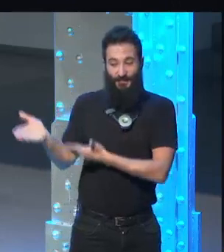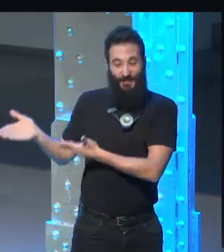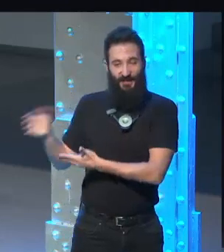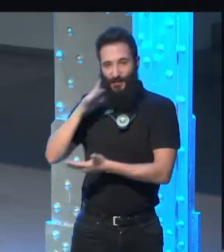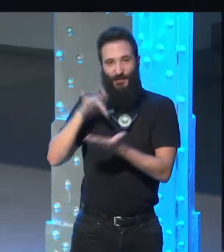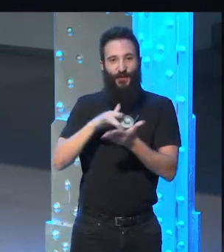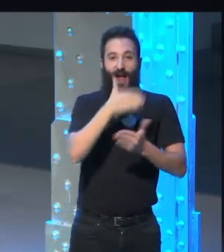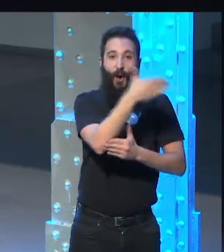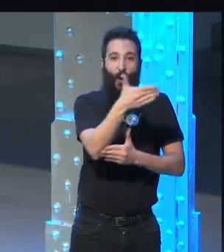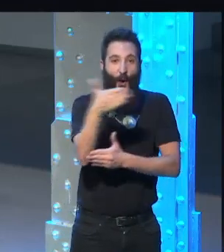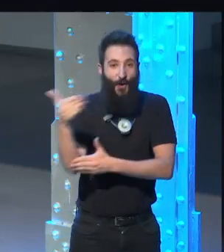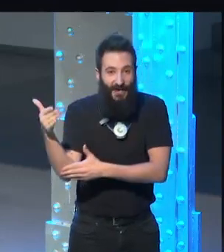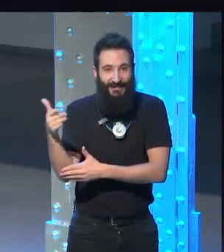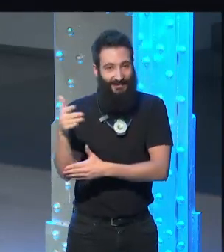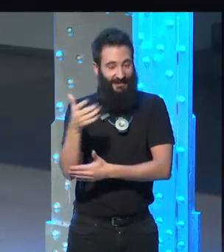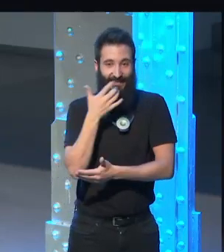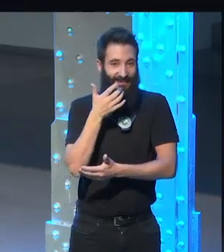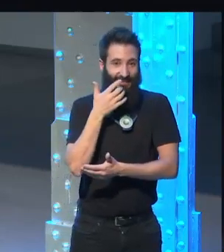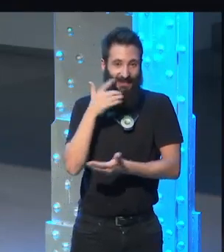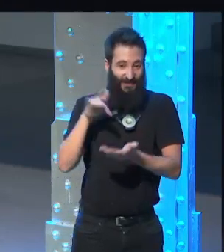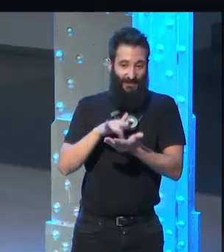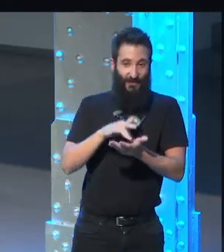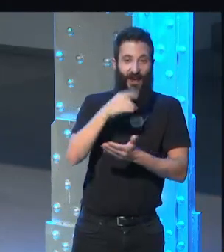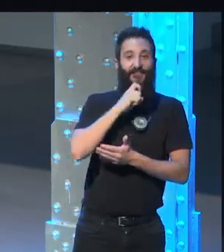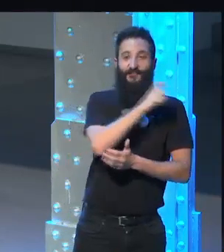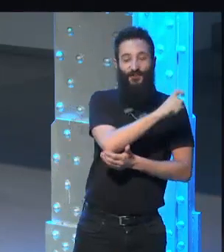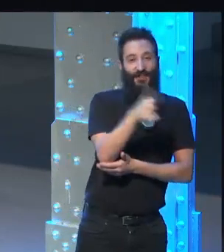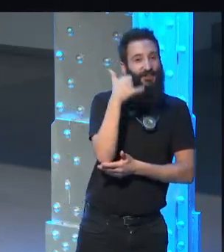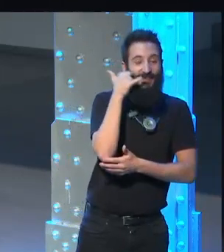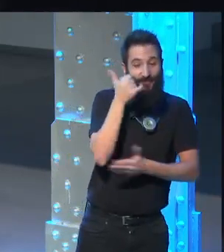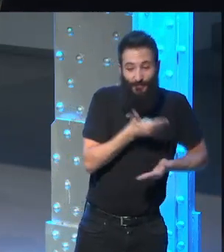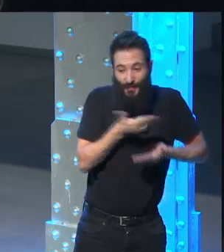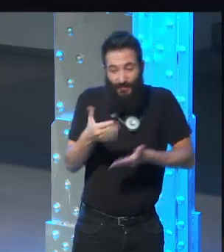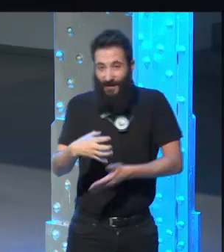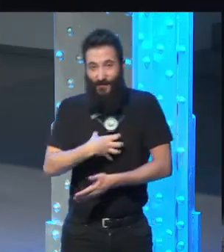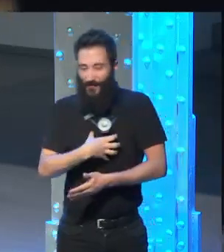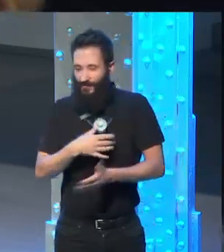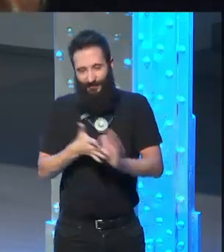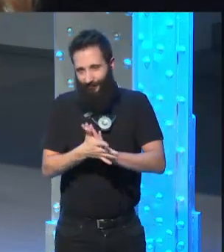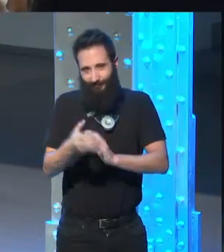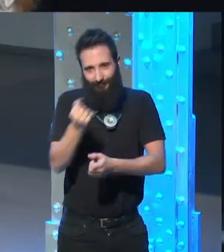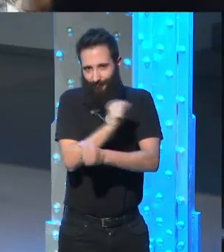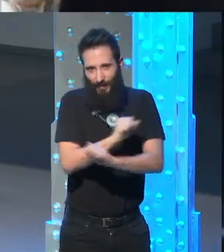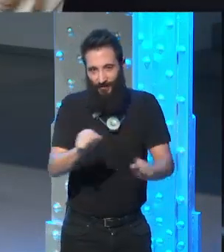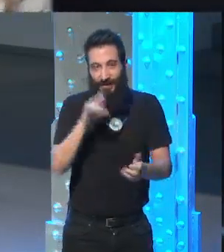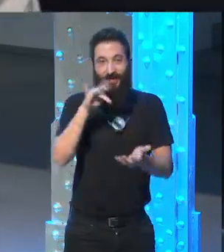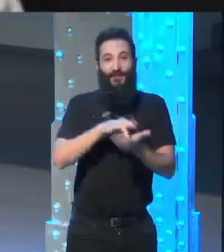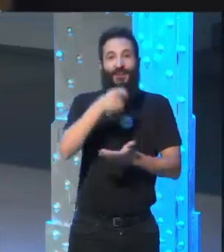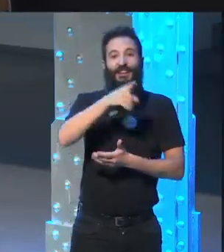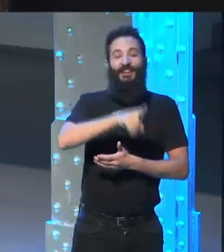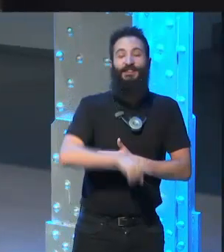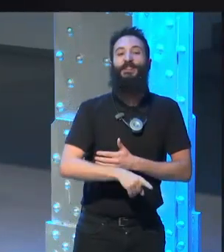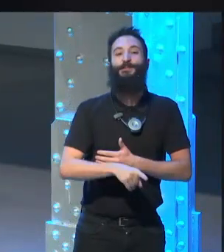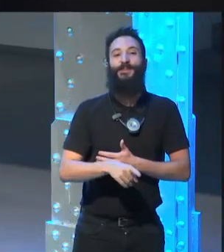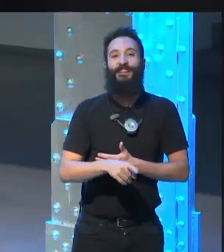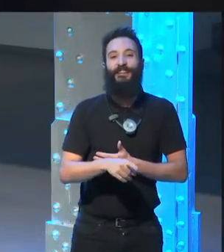Estas obras no serían posibles sin la ayuda de Fundación Telefónica y de ese romance que